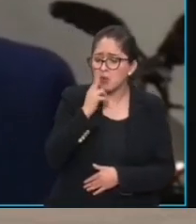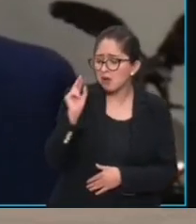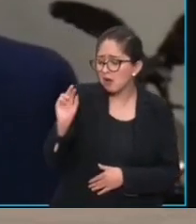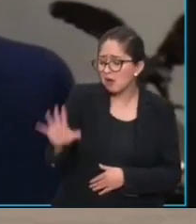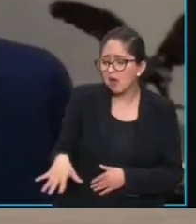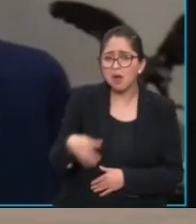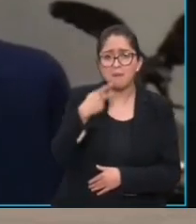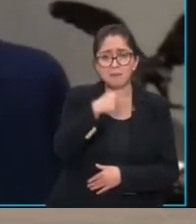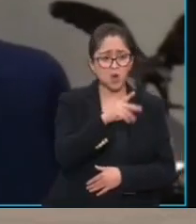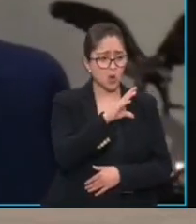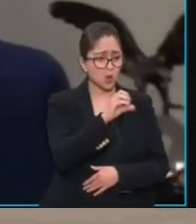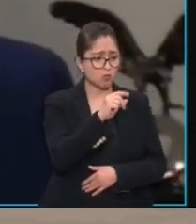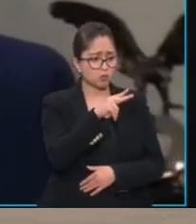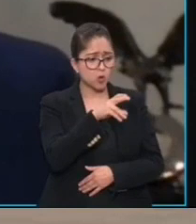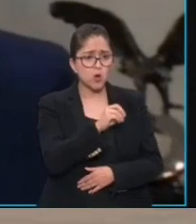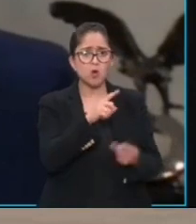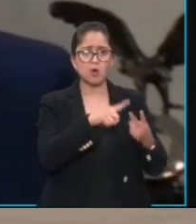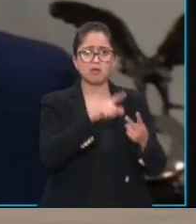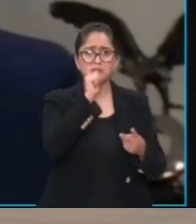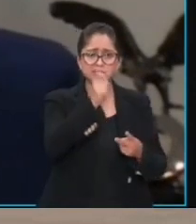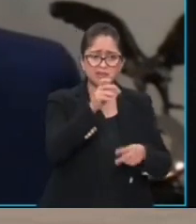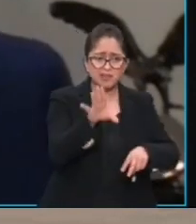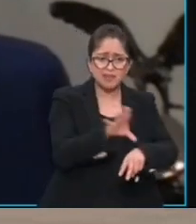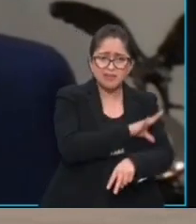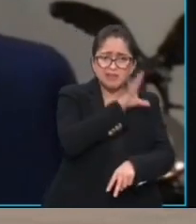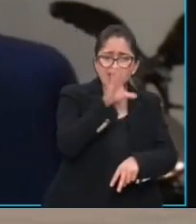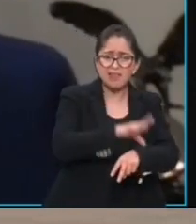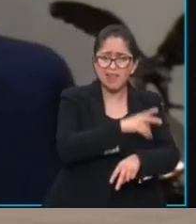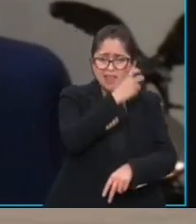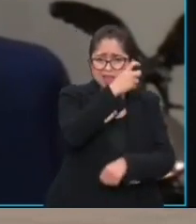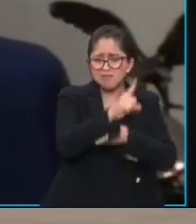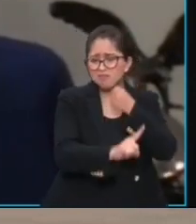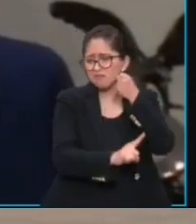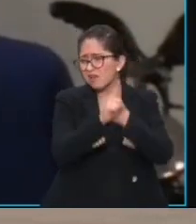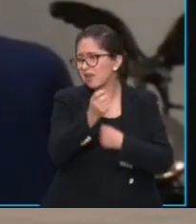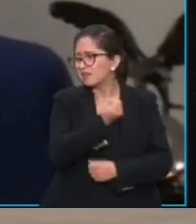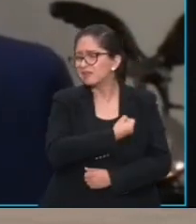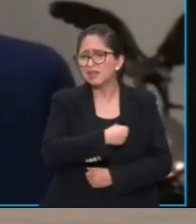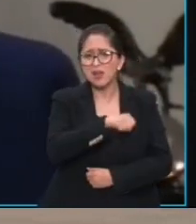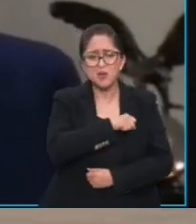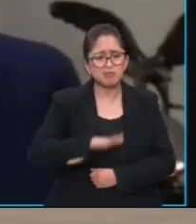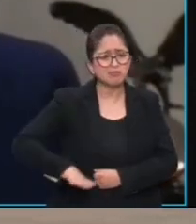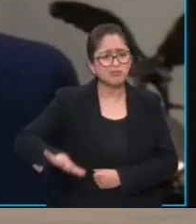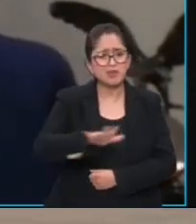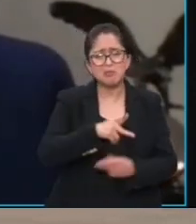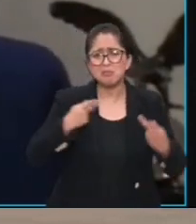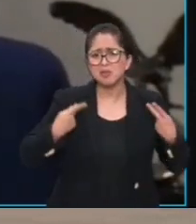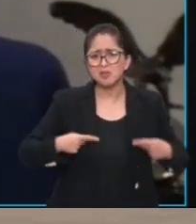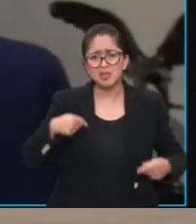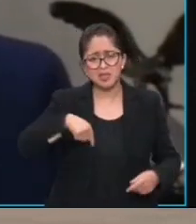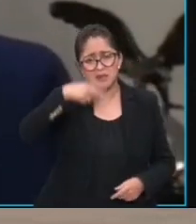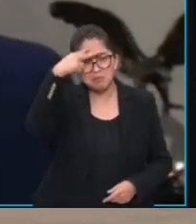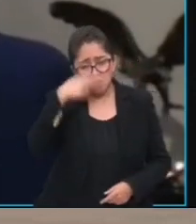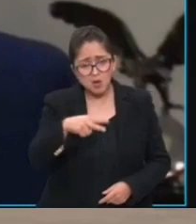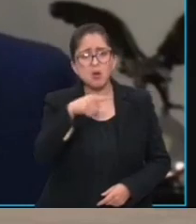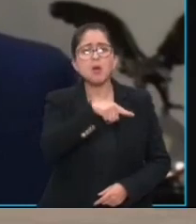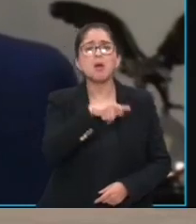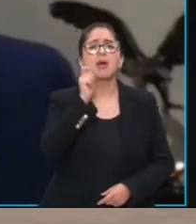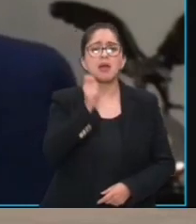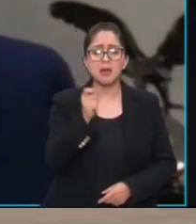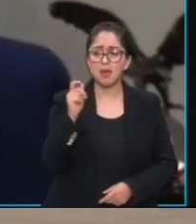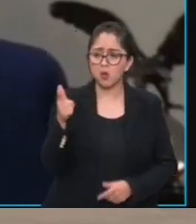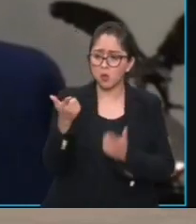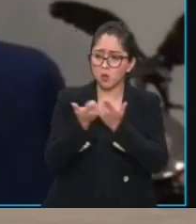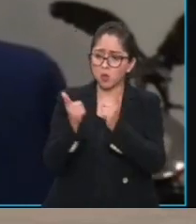por el combustóleo y la quema con electricidad que estará dañando mucho la salud de México. México cuenta con el PAN. Necesitamos su